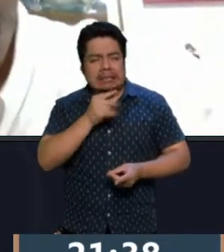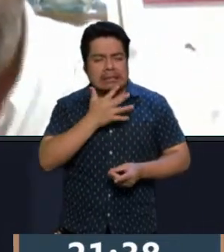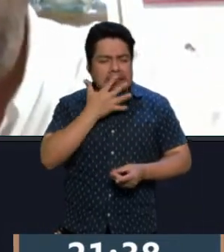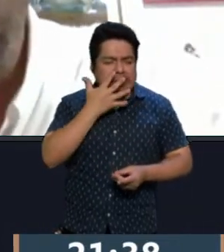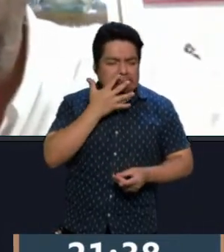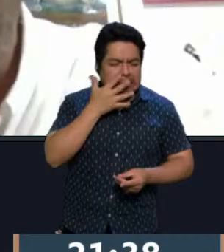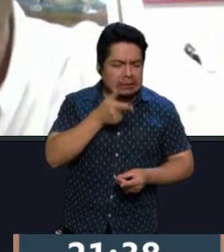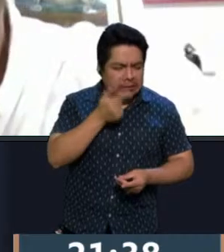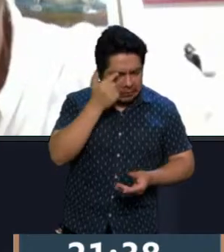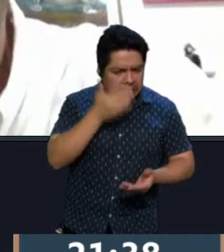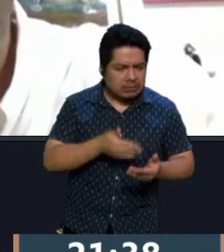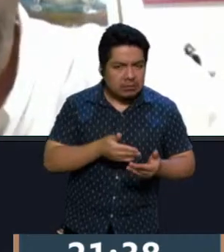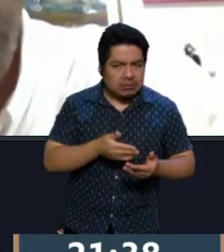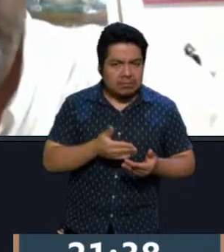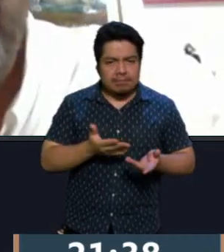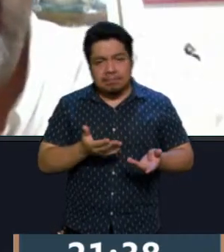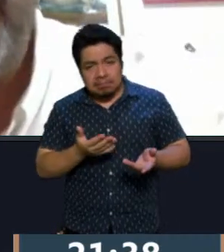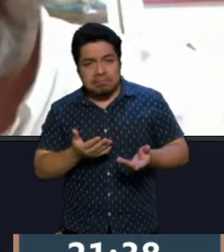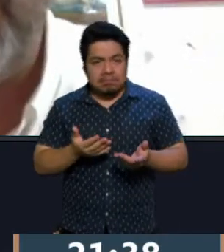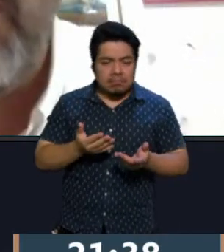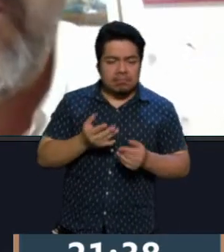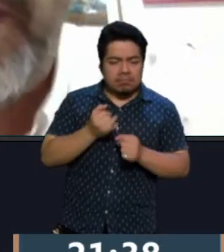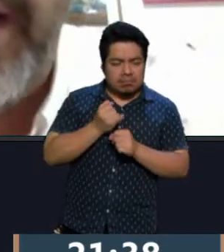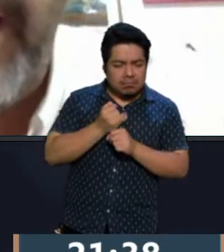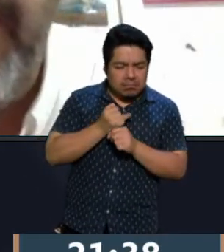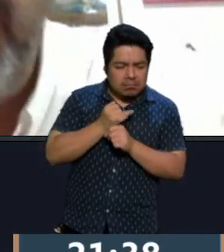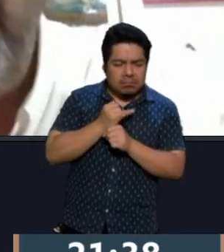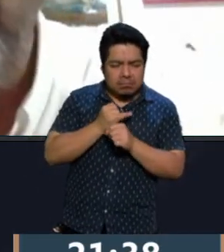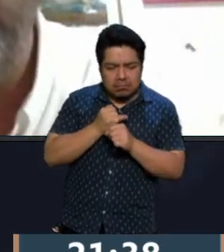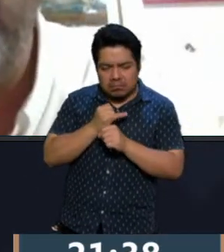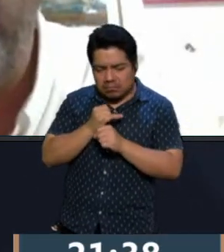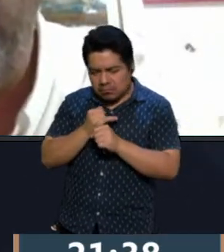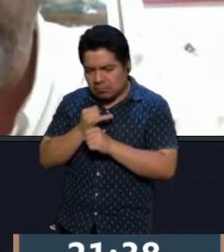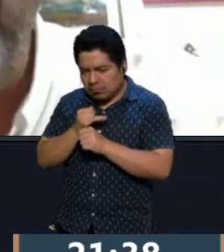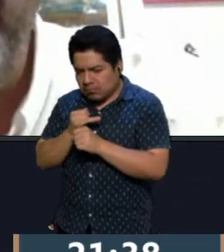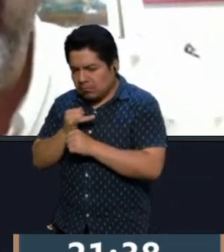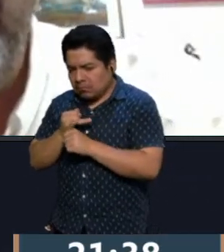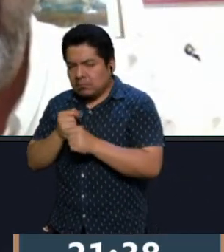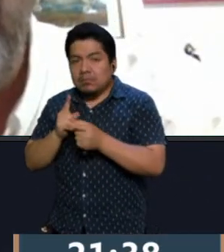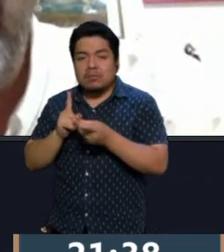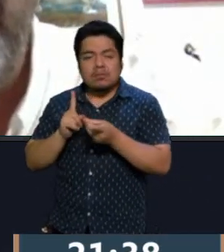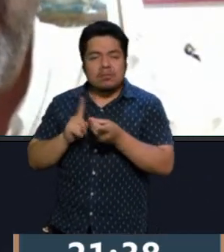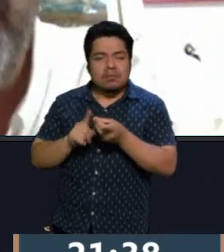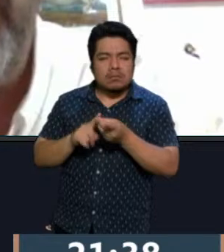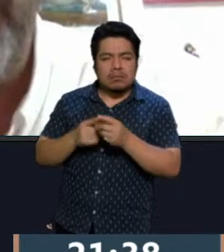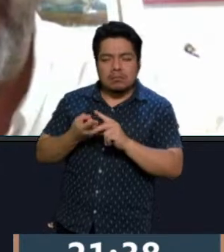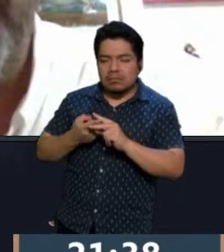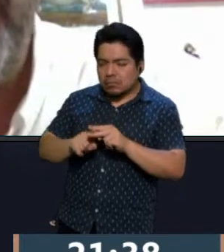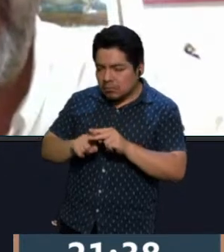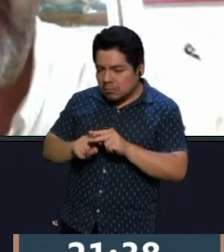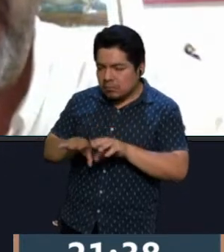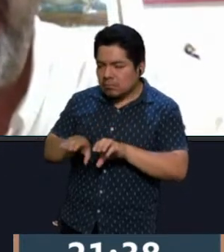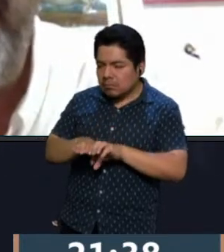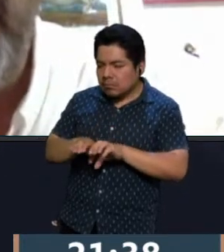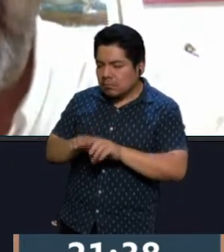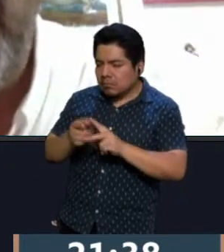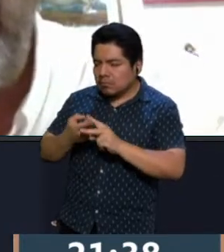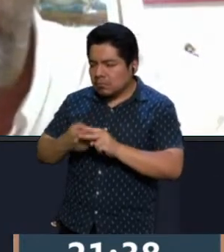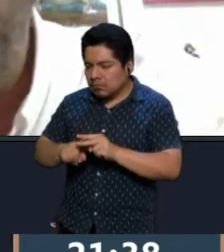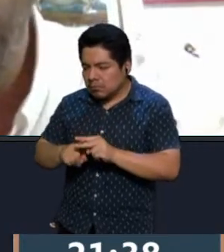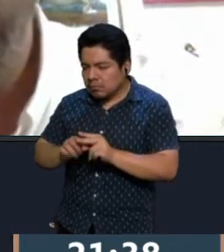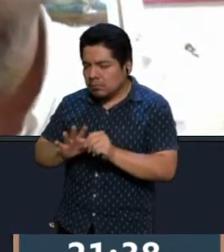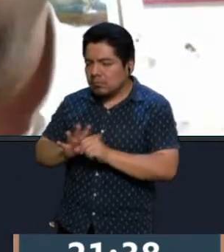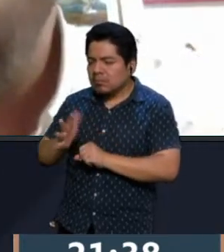olores, como parte de las investigaciones para buscar la fuente o el punto de donde venía